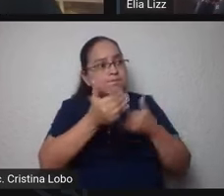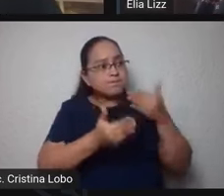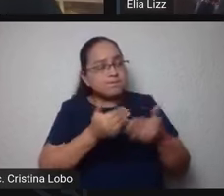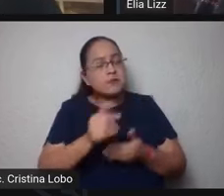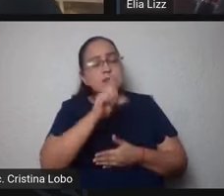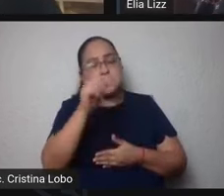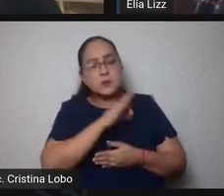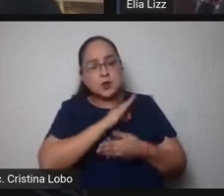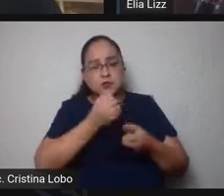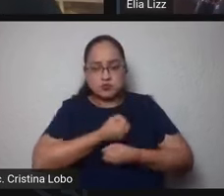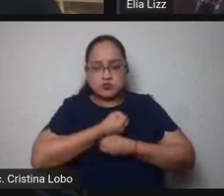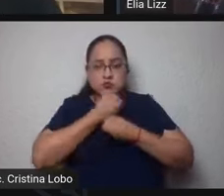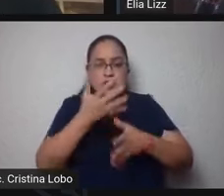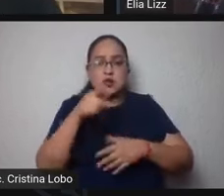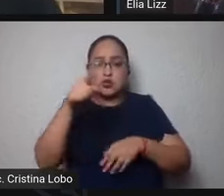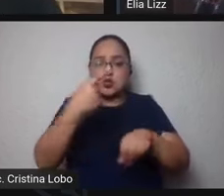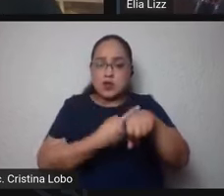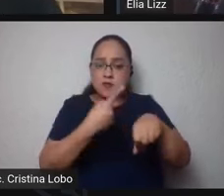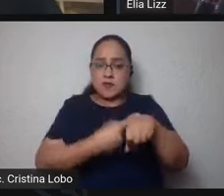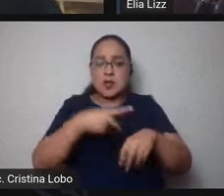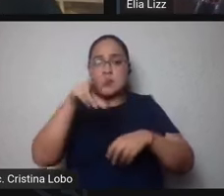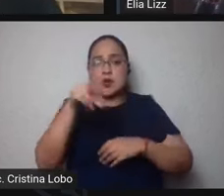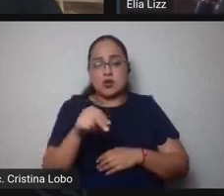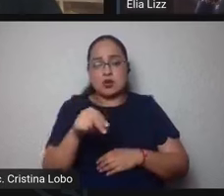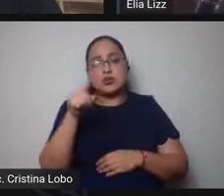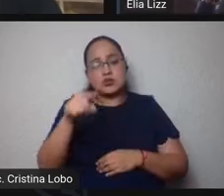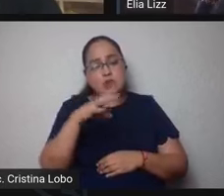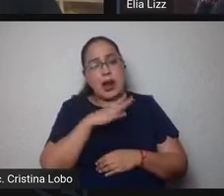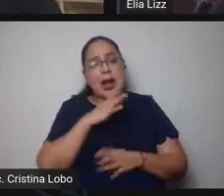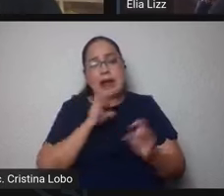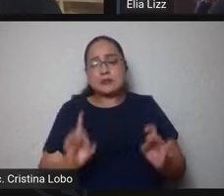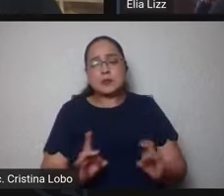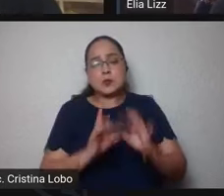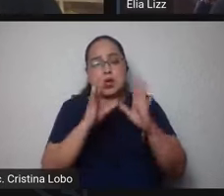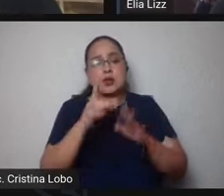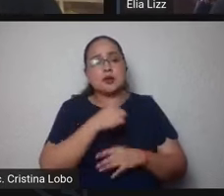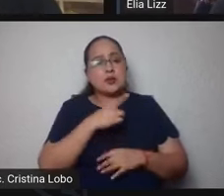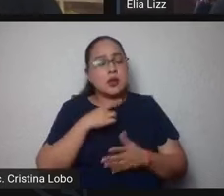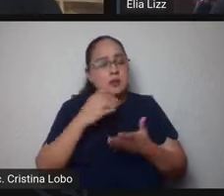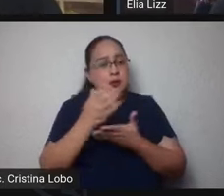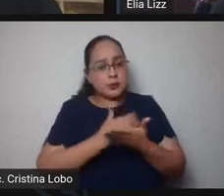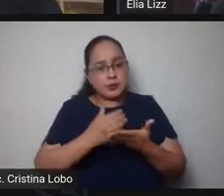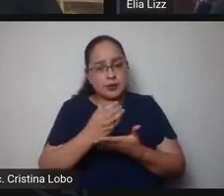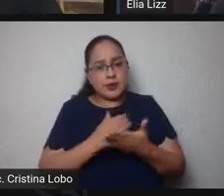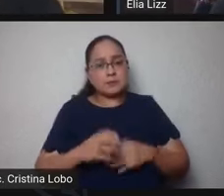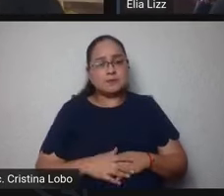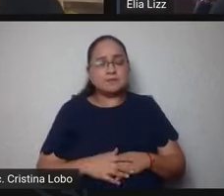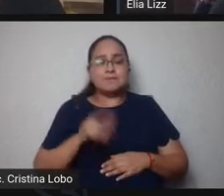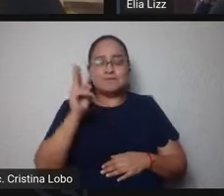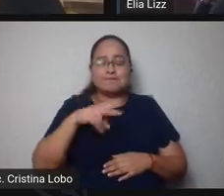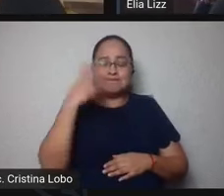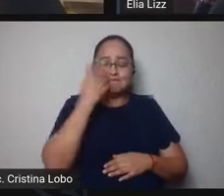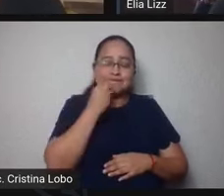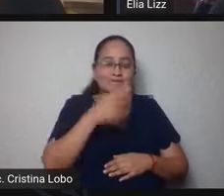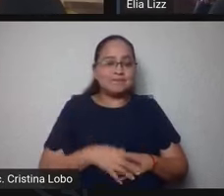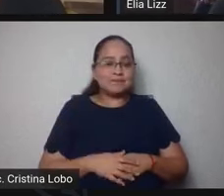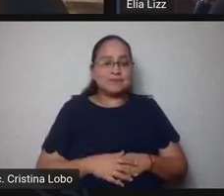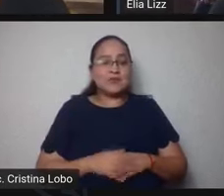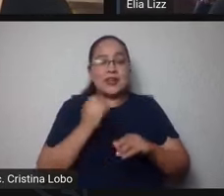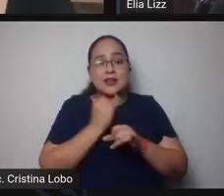expresar, no estás enferma, tuviste una situación que hay que sanar. Qué hermoso. Datos, mi